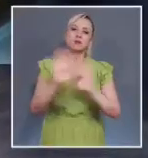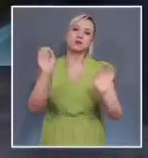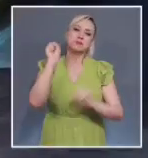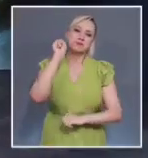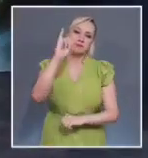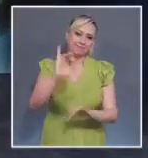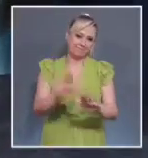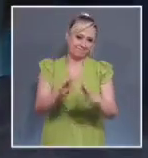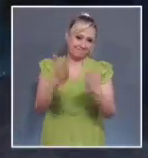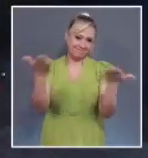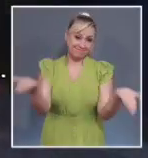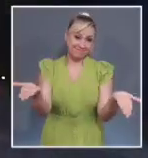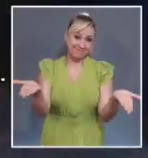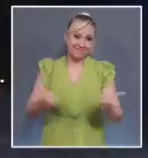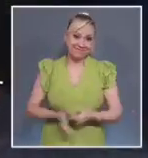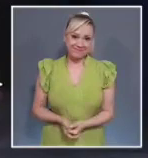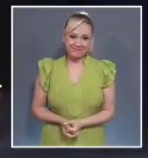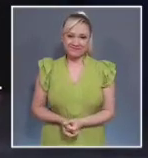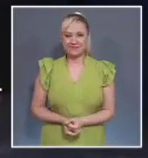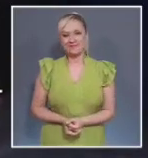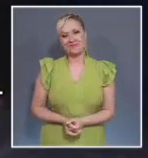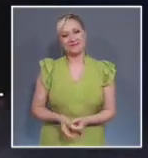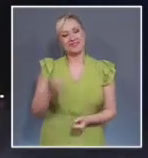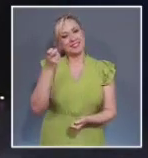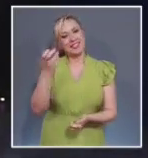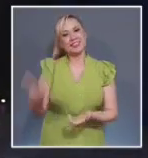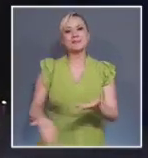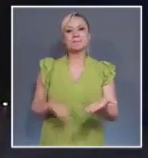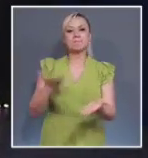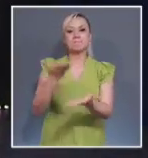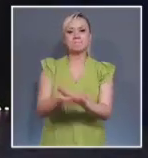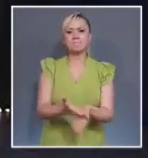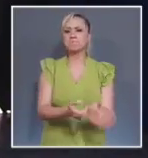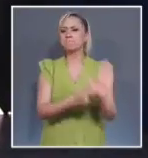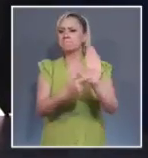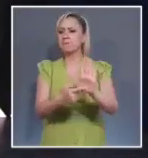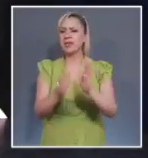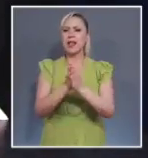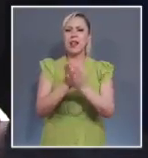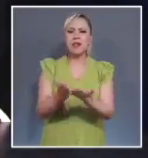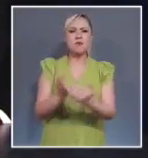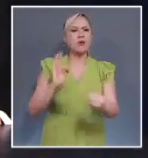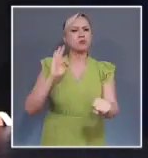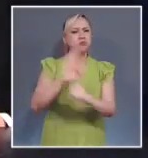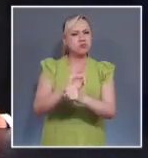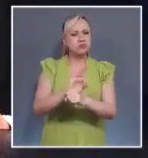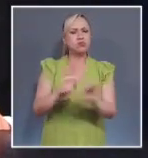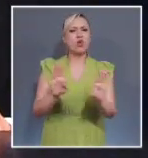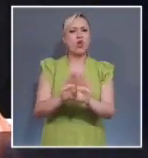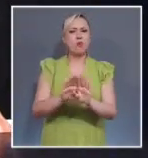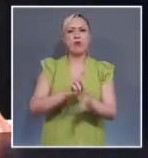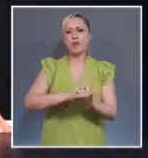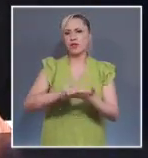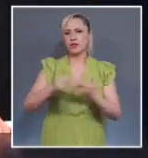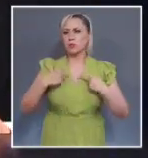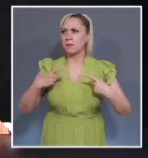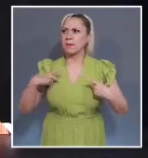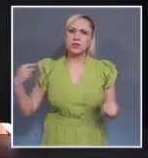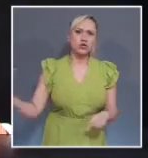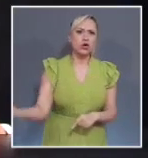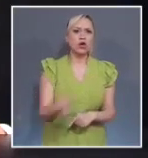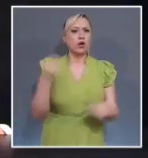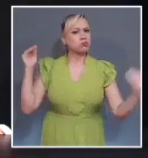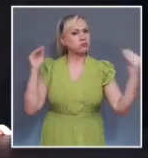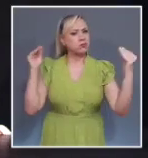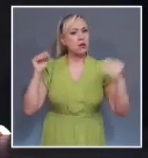Y durante la presentación del libro La defensa y remediación de los derechos sociales, el ministro Alberto Pérez